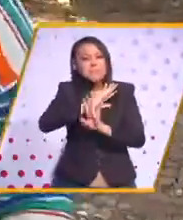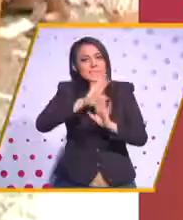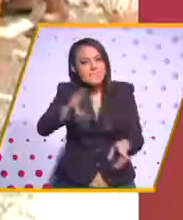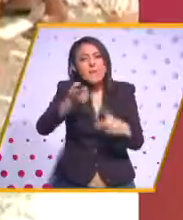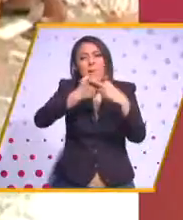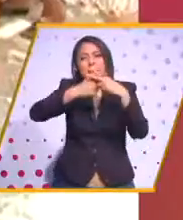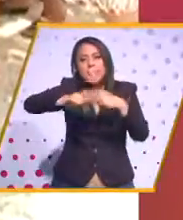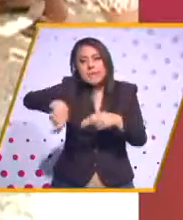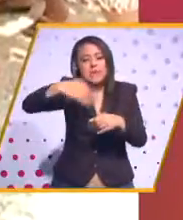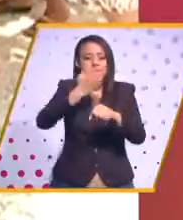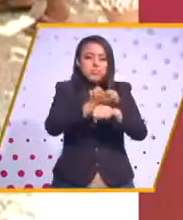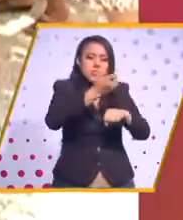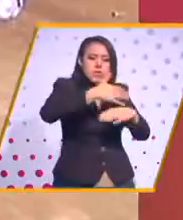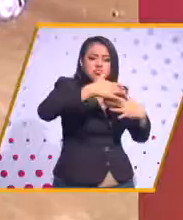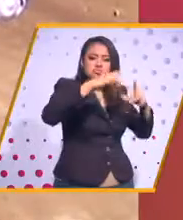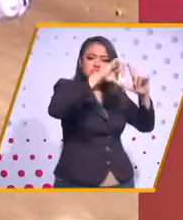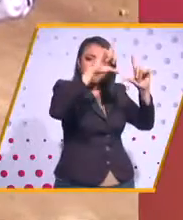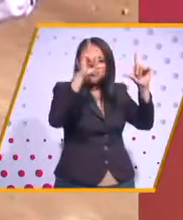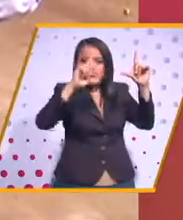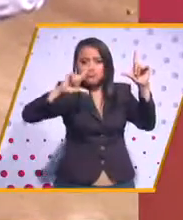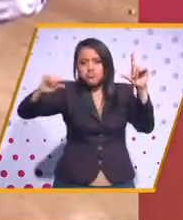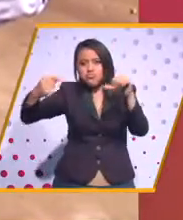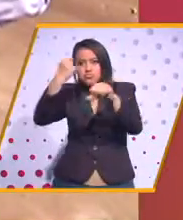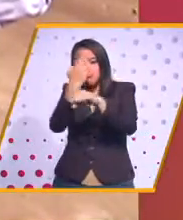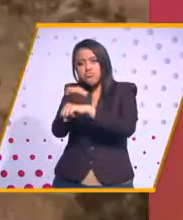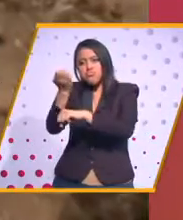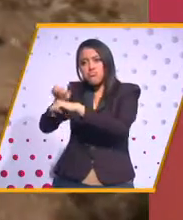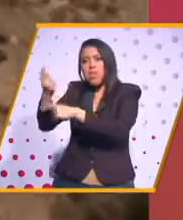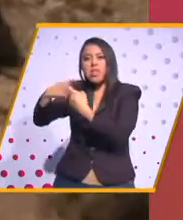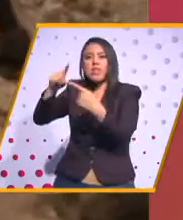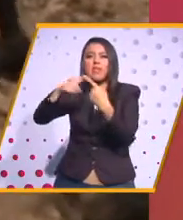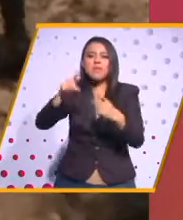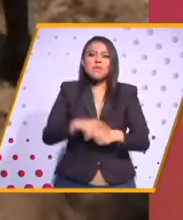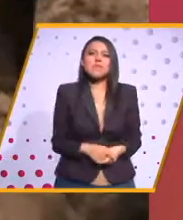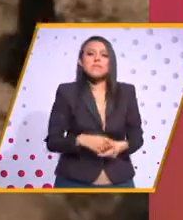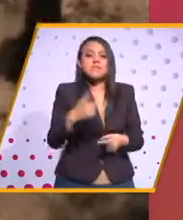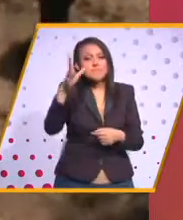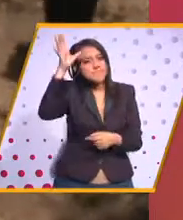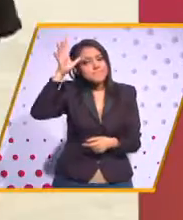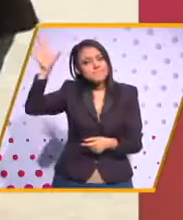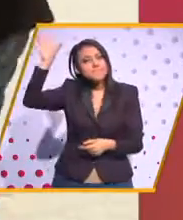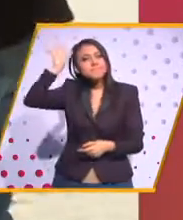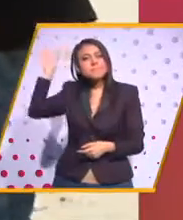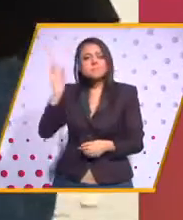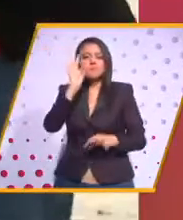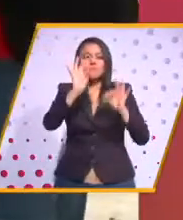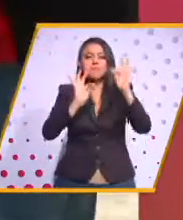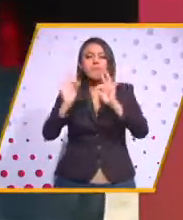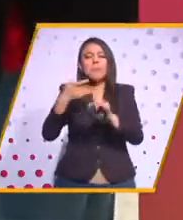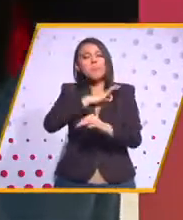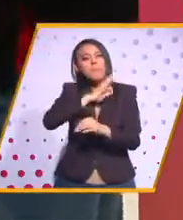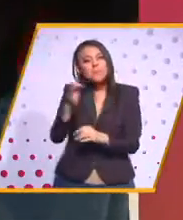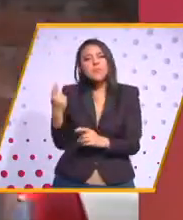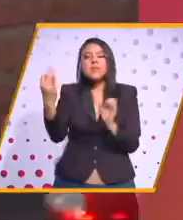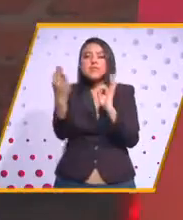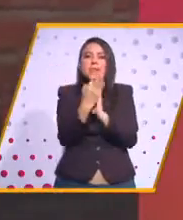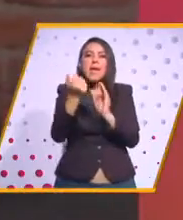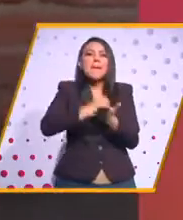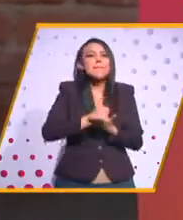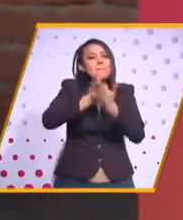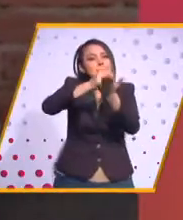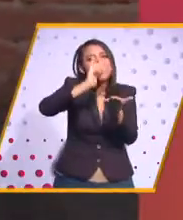en más estados del país, en las televisoras locales de Azteca, para acercar el apoyo de a quien corresponda. Usted